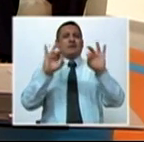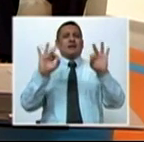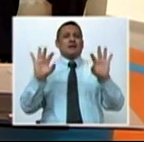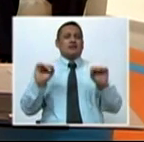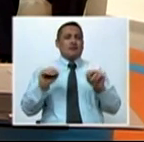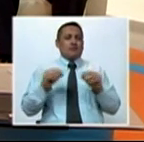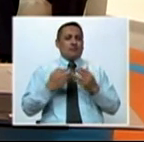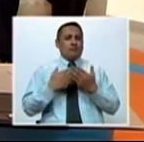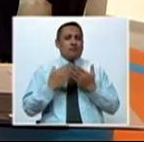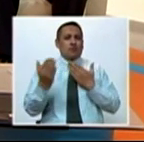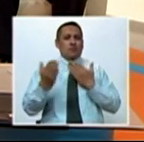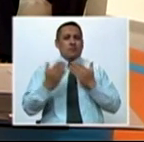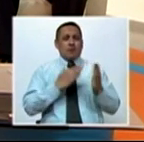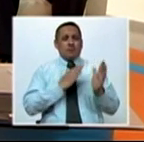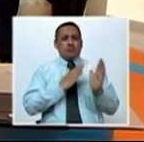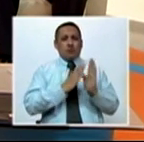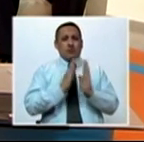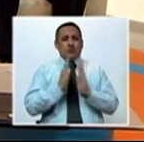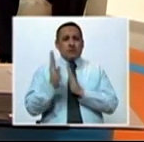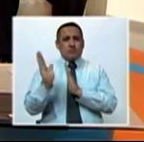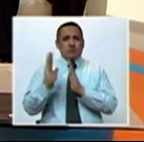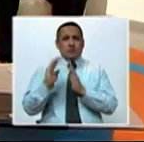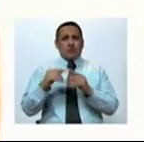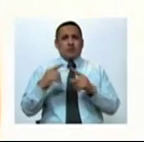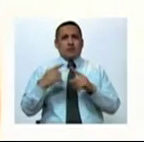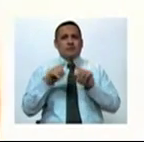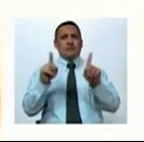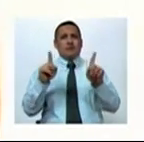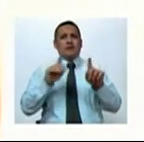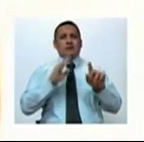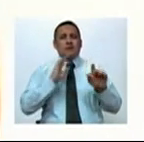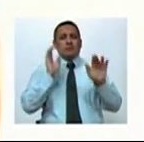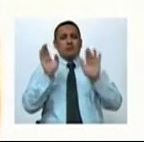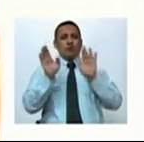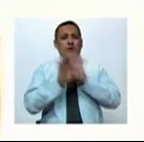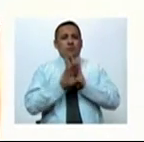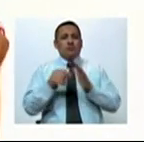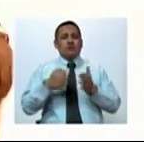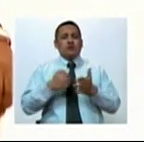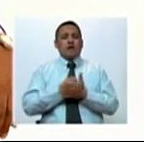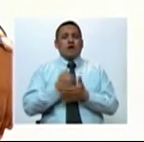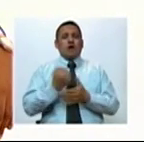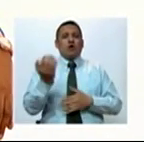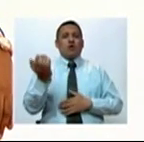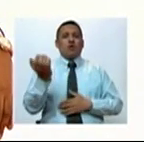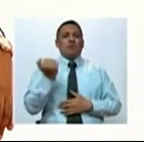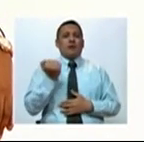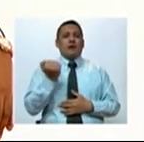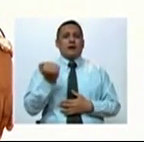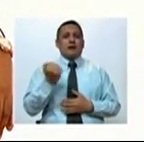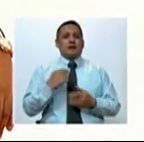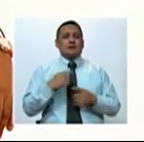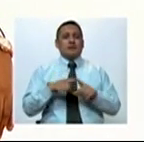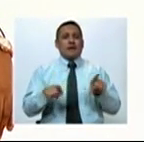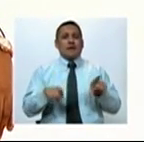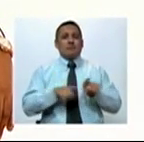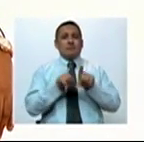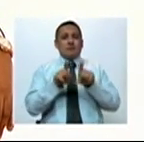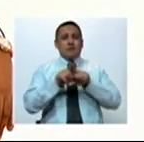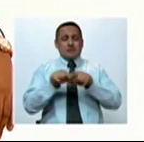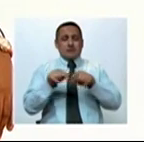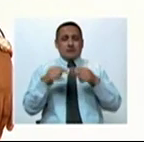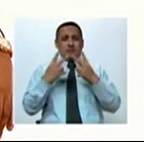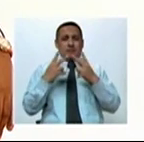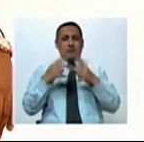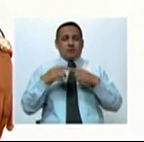tipo de procedimientos a efectos de cobrar. Entre ellos